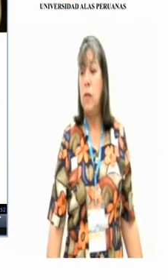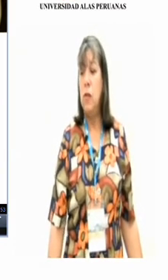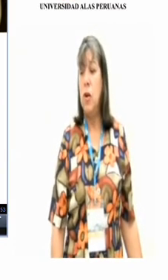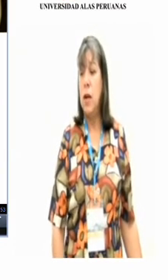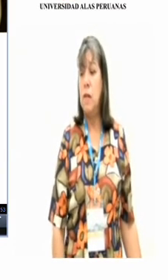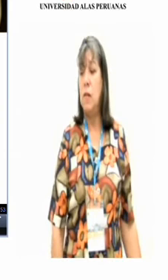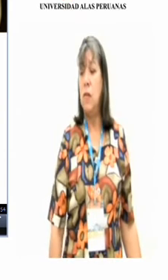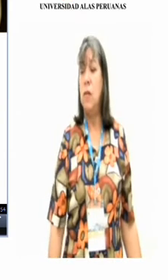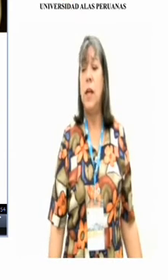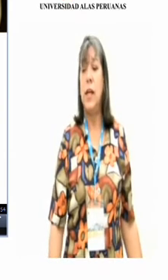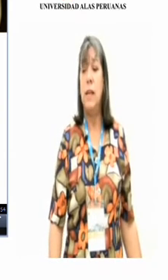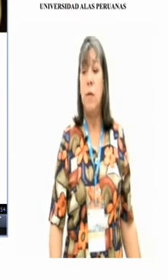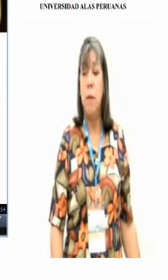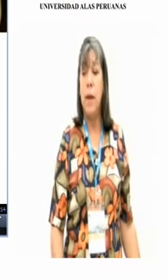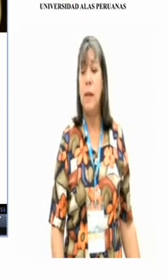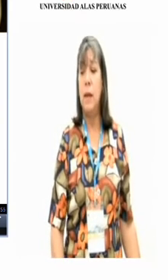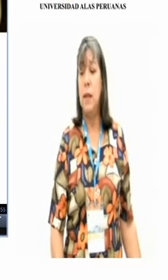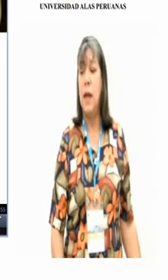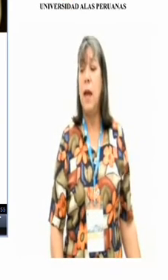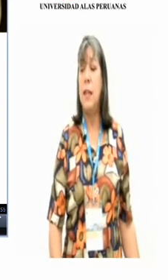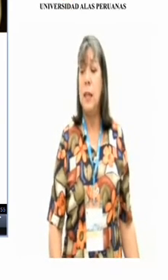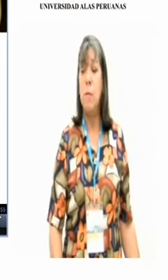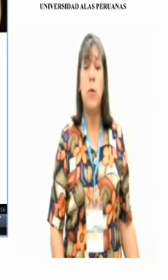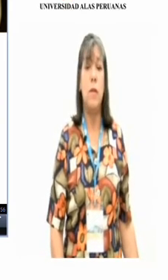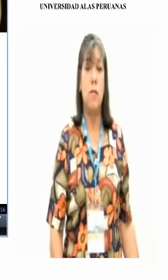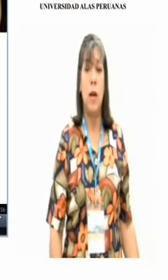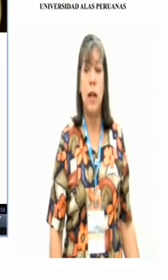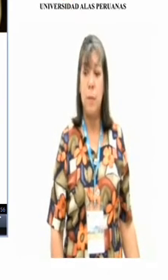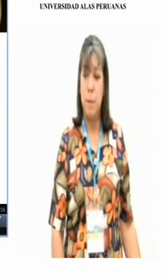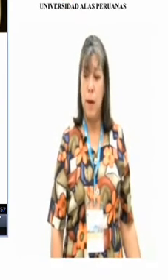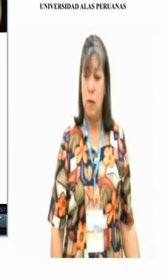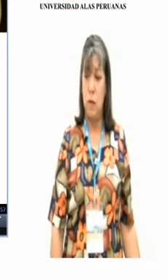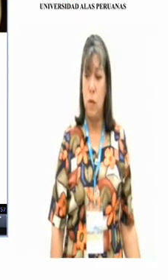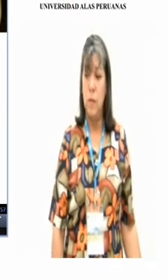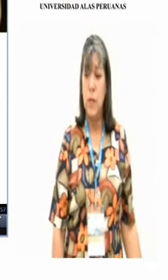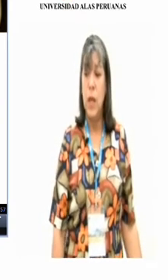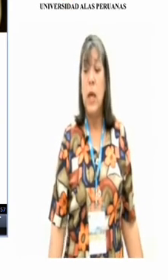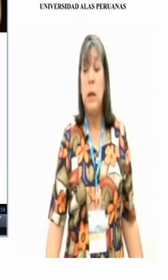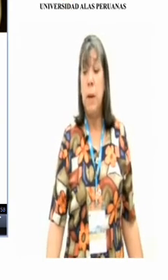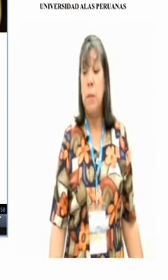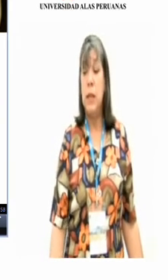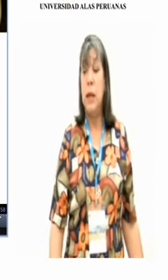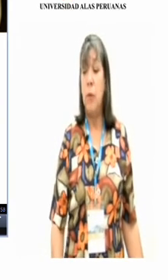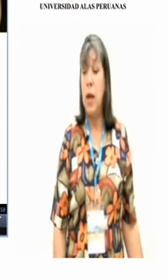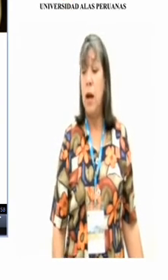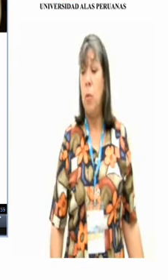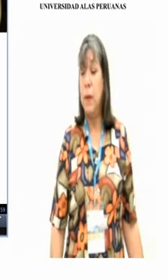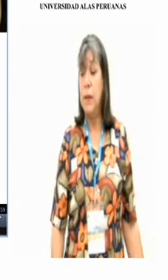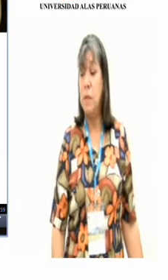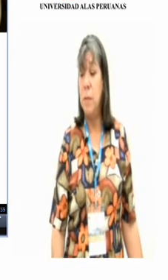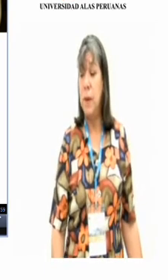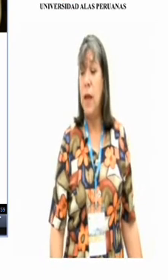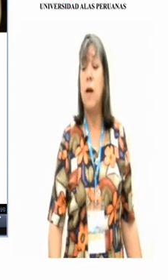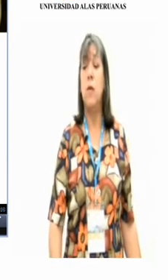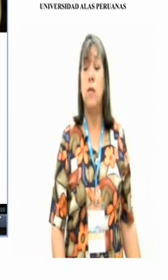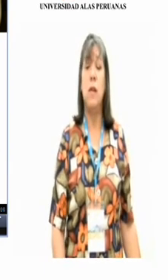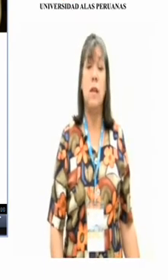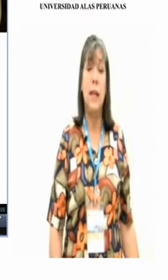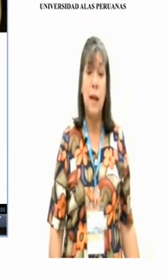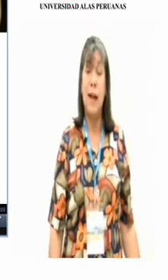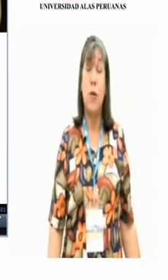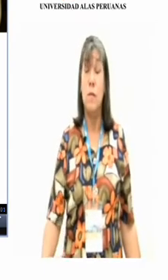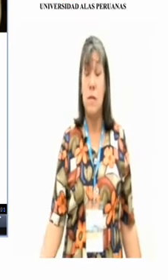La planificación y organización requiere de nuevas estrategias y tiempo adicional de preparación y permite apoyar a los